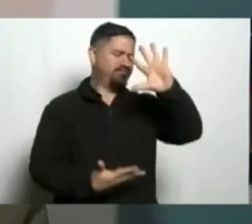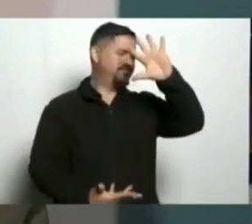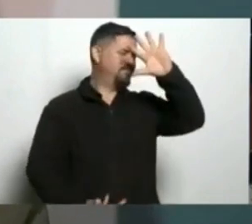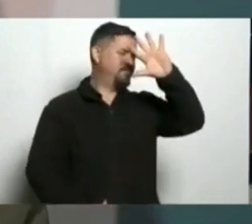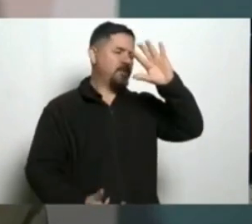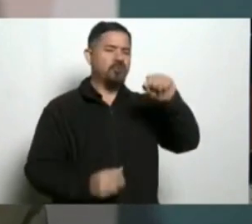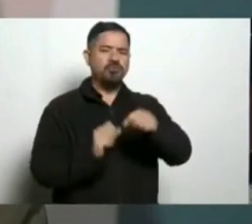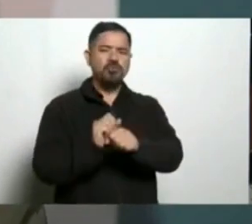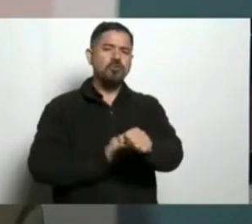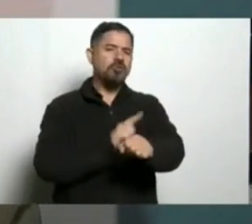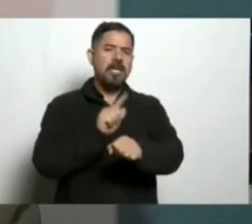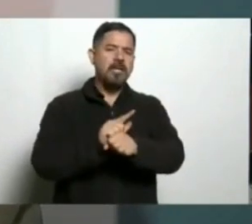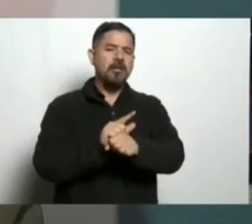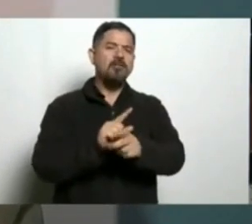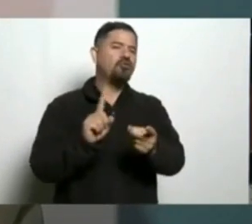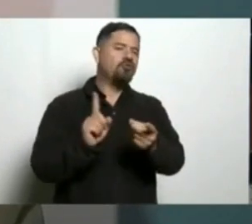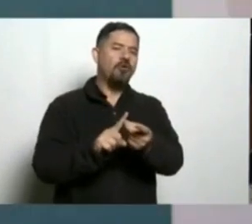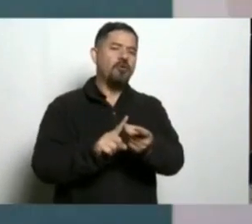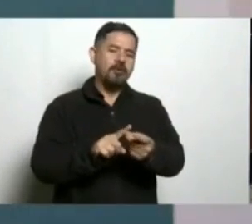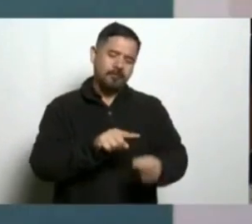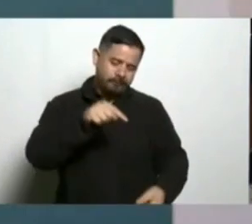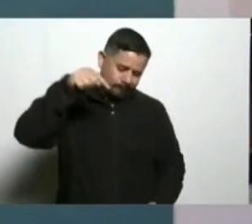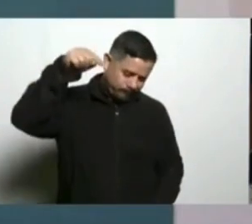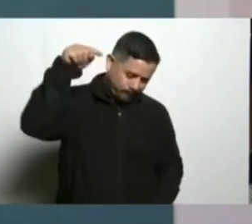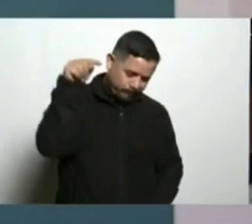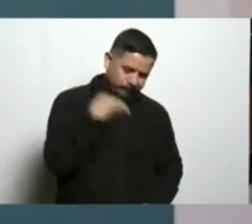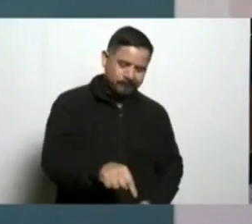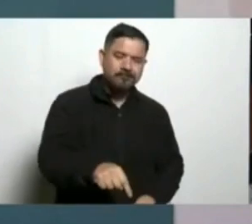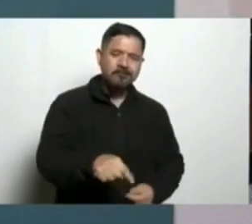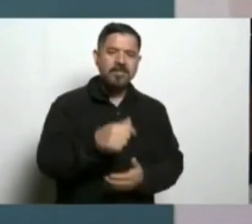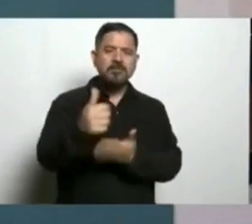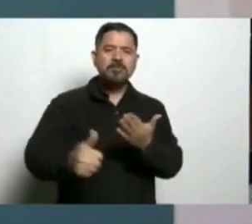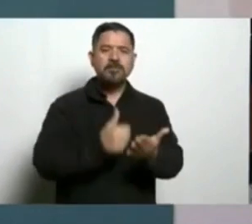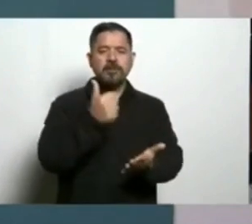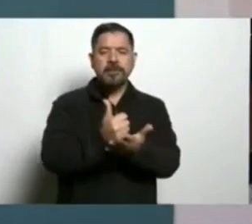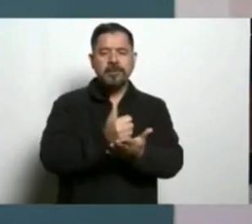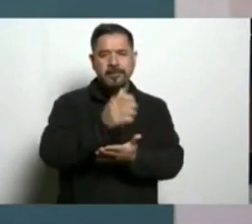precisamente aquí en Cananea,